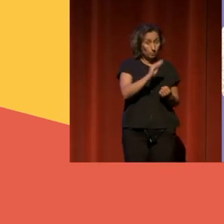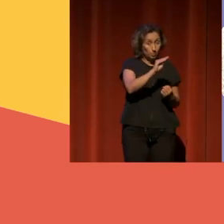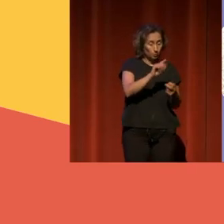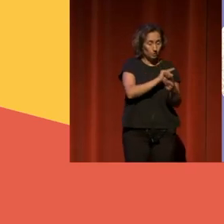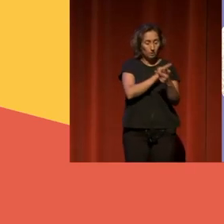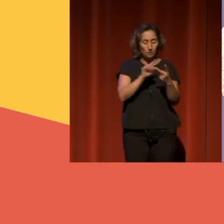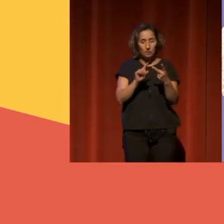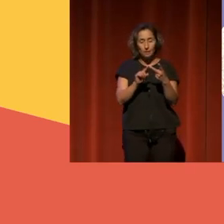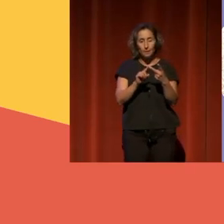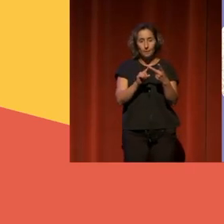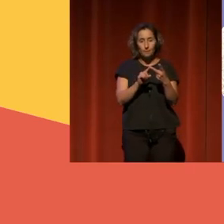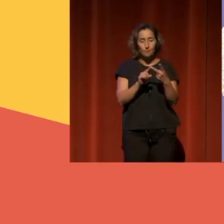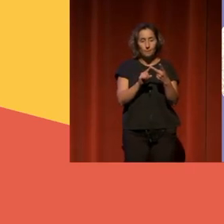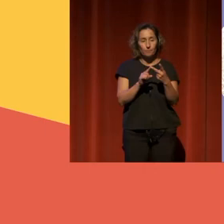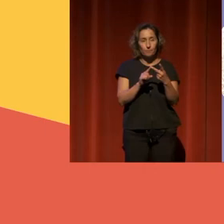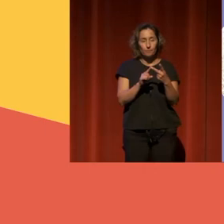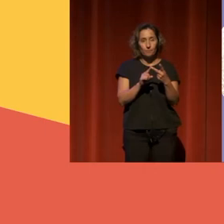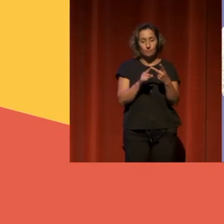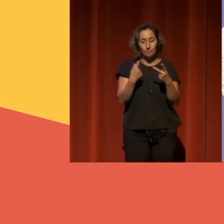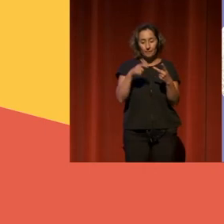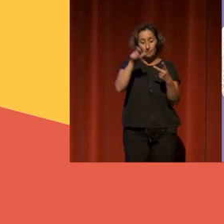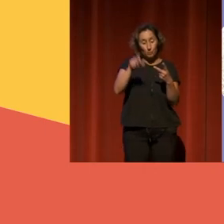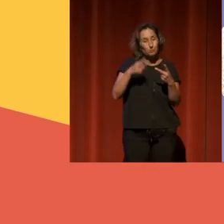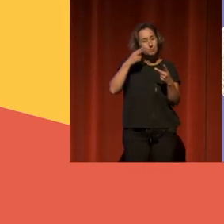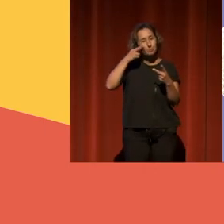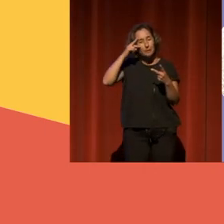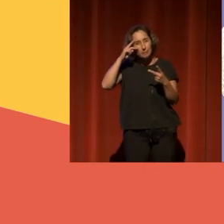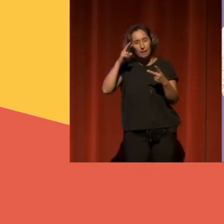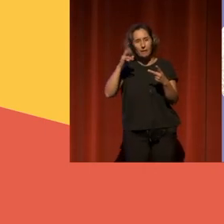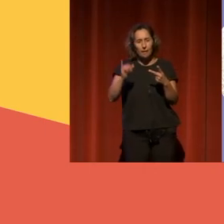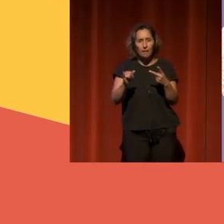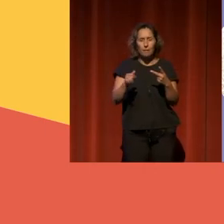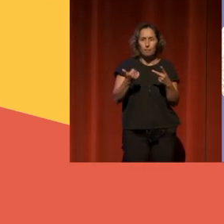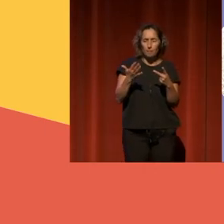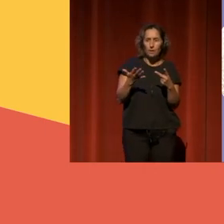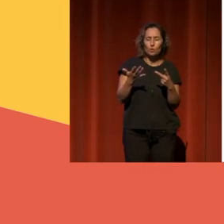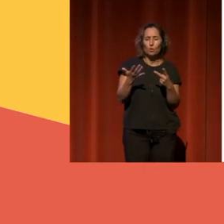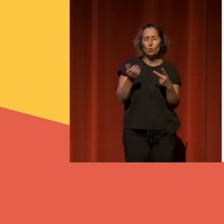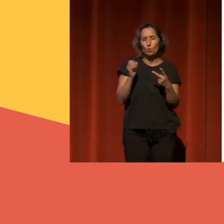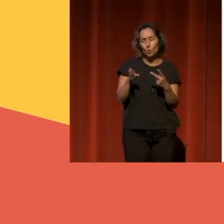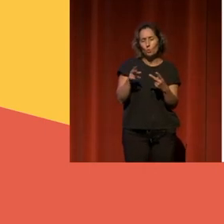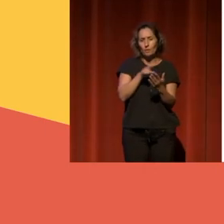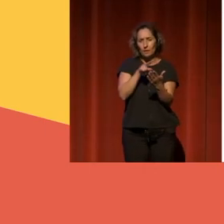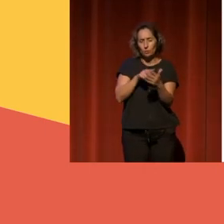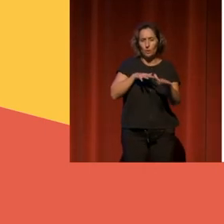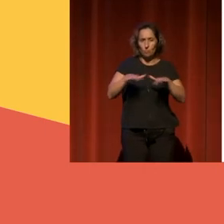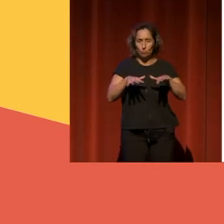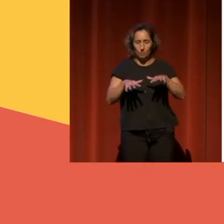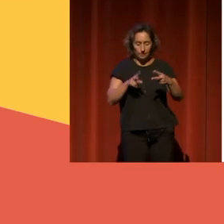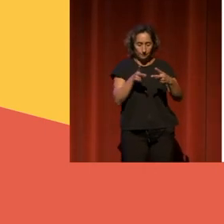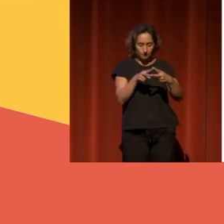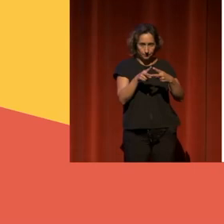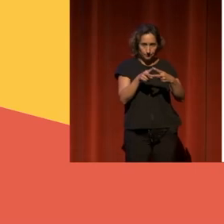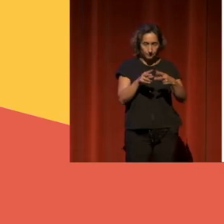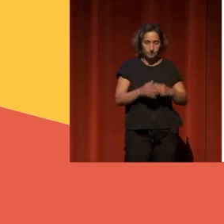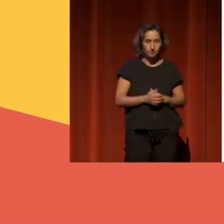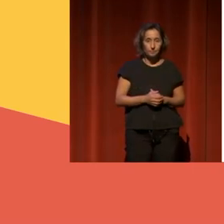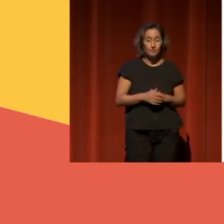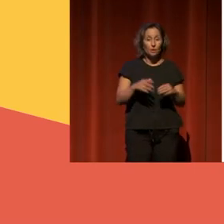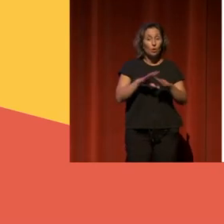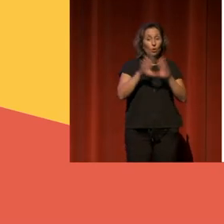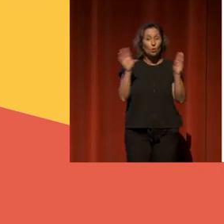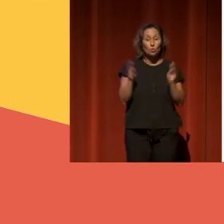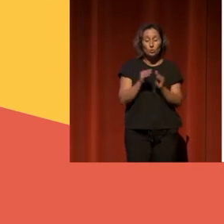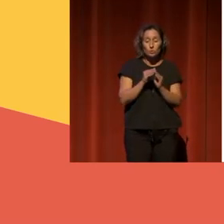por otro lado, las personas que son expertas, pero que están dinamizando los clubs de lectura. Y ya, las